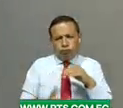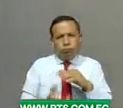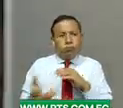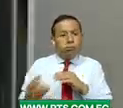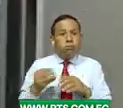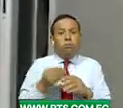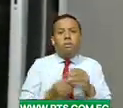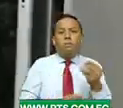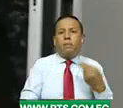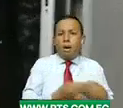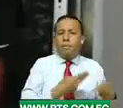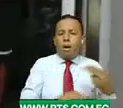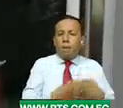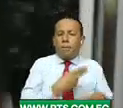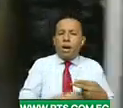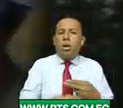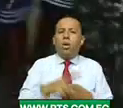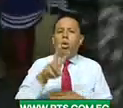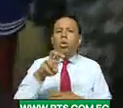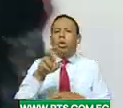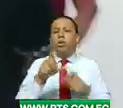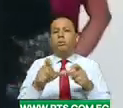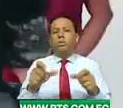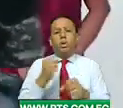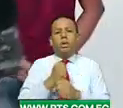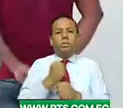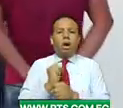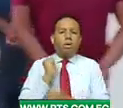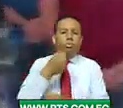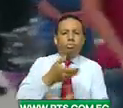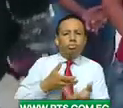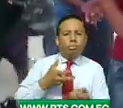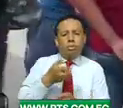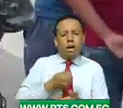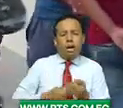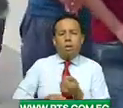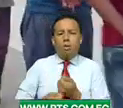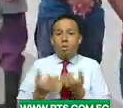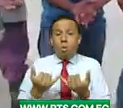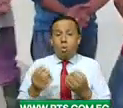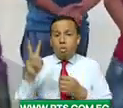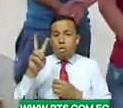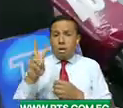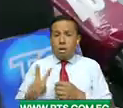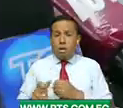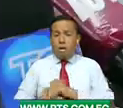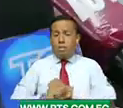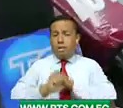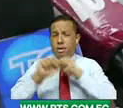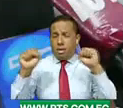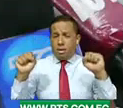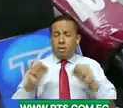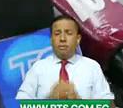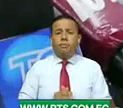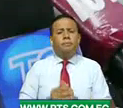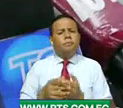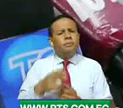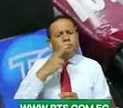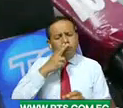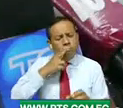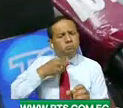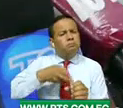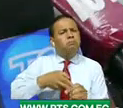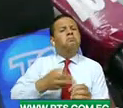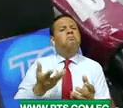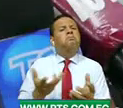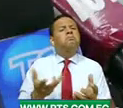personas, entre ellas 12 pescadores, fueron detenidos en operativos ejecutados desde la madrugada de este viernes. Este combustible se lo utilizaba